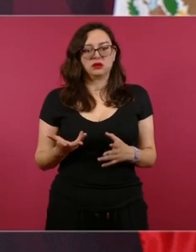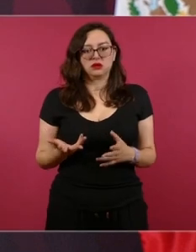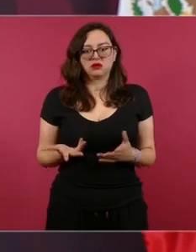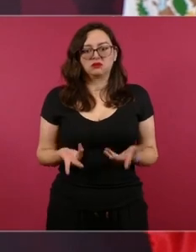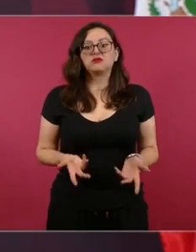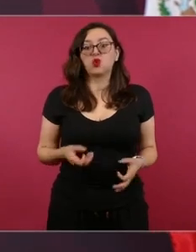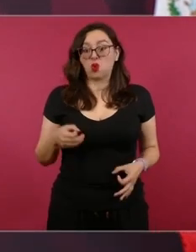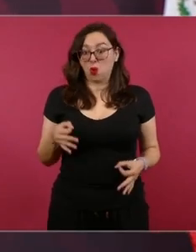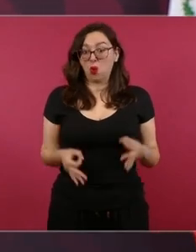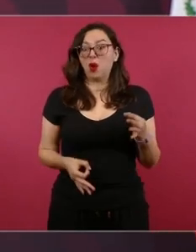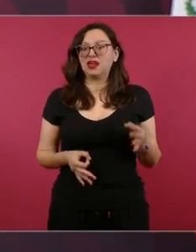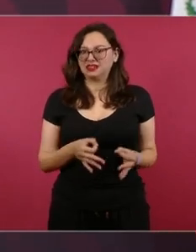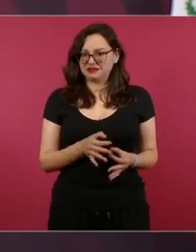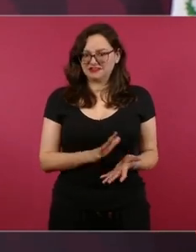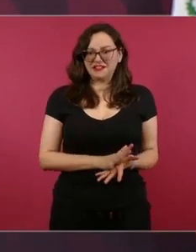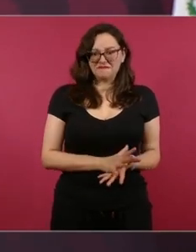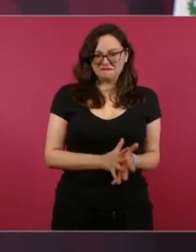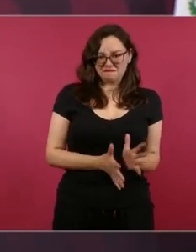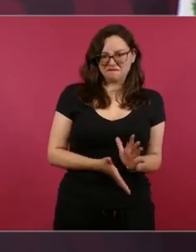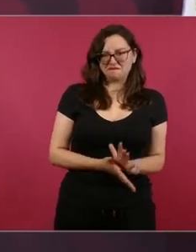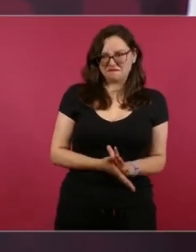jueces que están